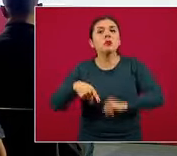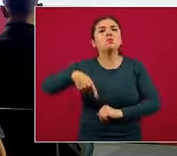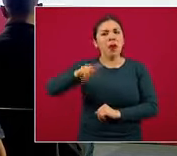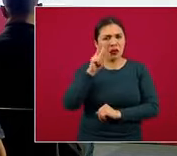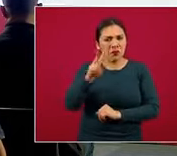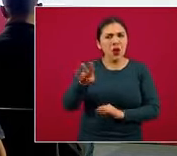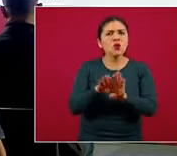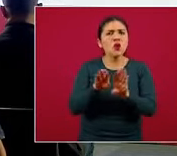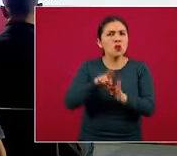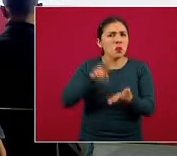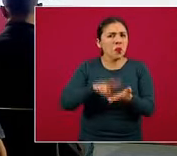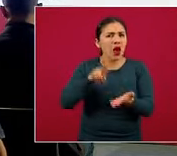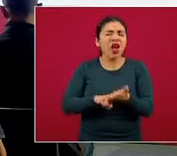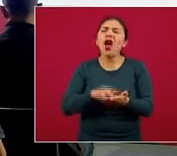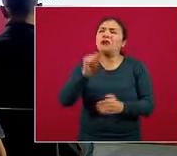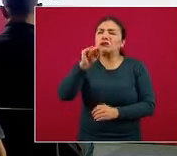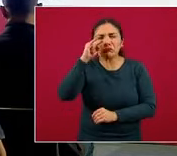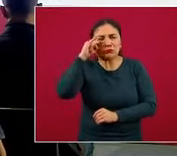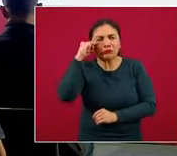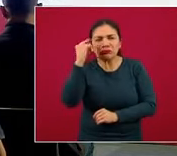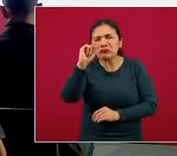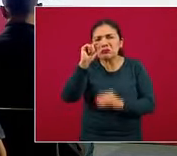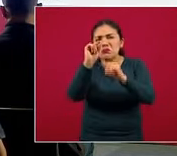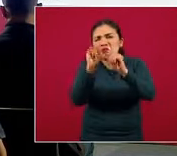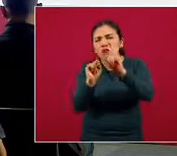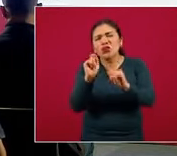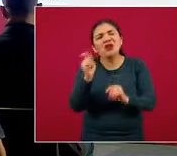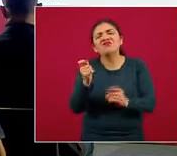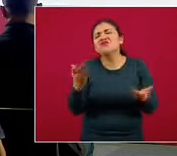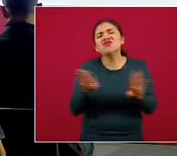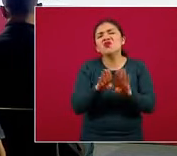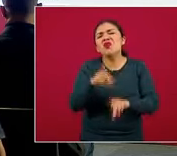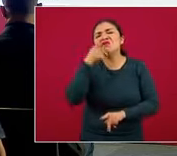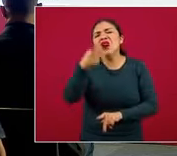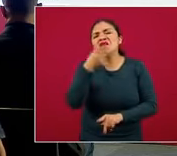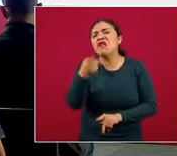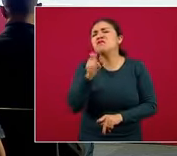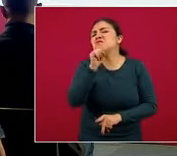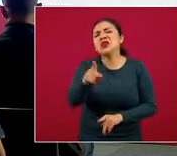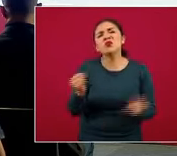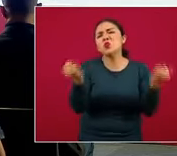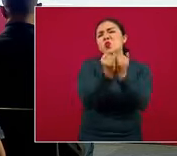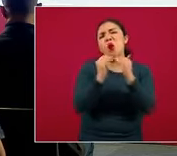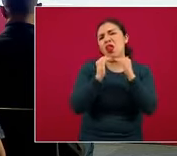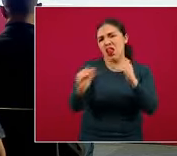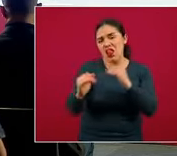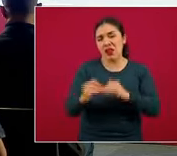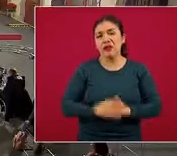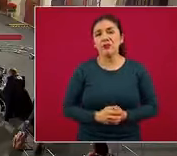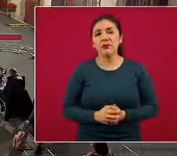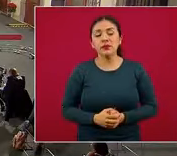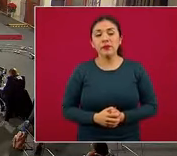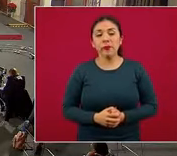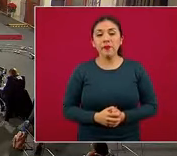valor es bastante mínimo, por lo tanto podríamos hablar que prácticamente no ha habido cambios. Si vemos la